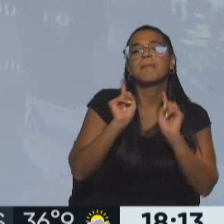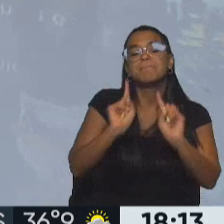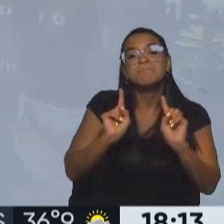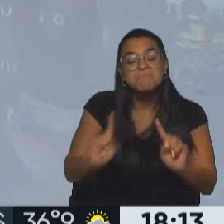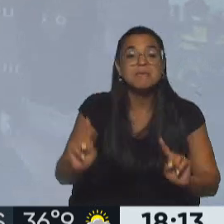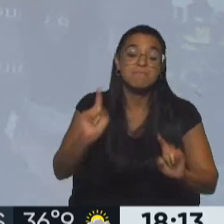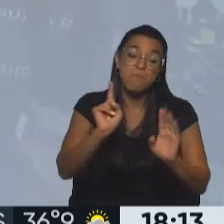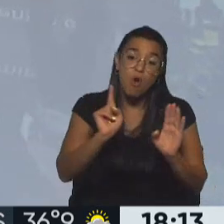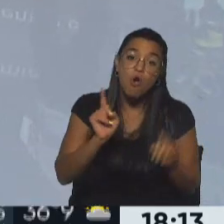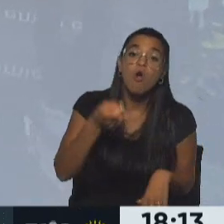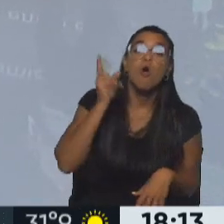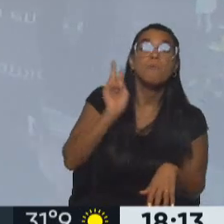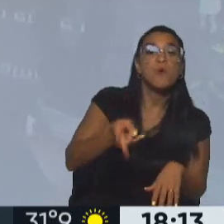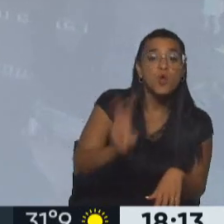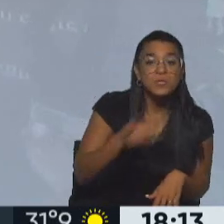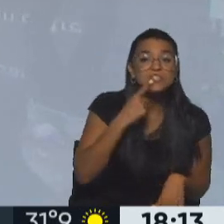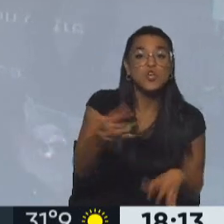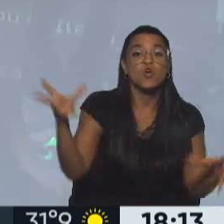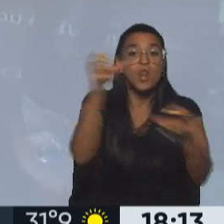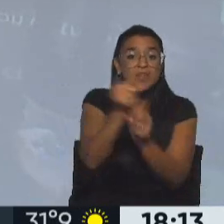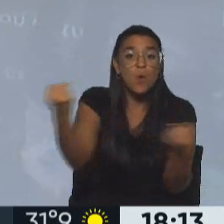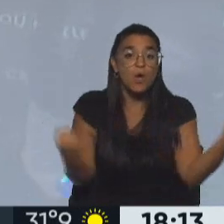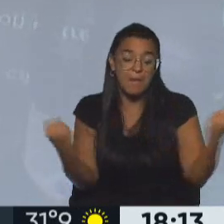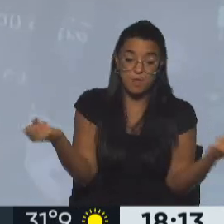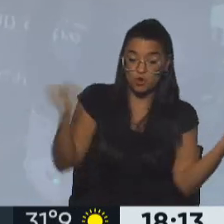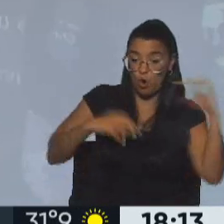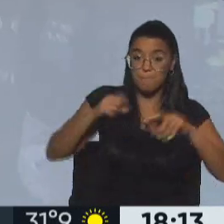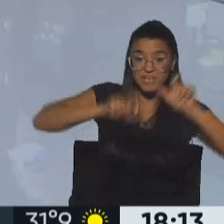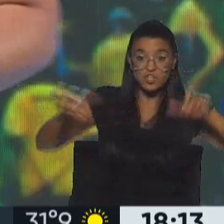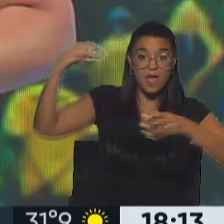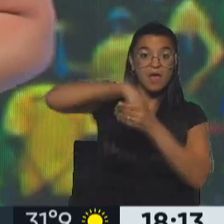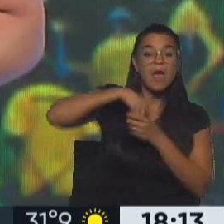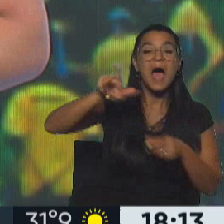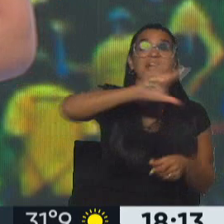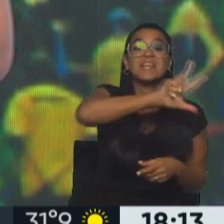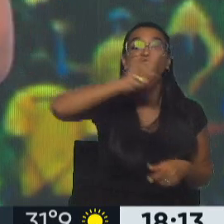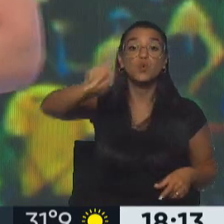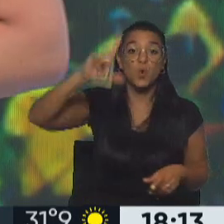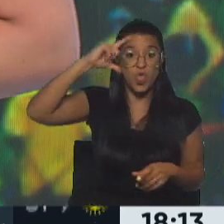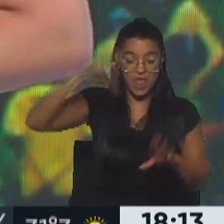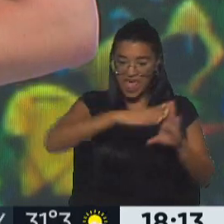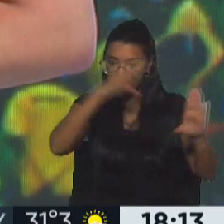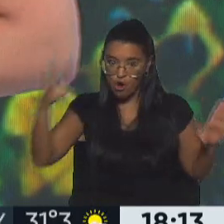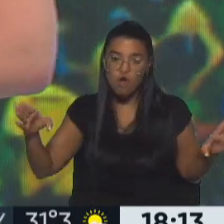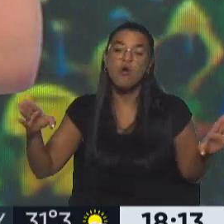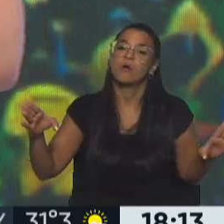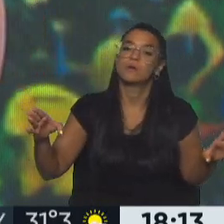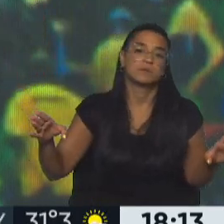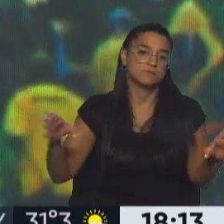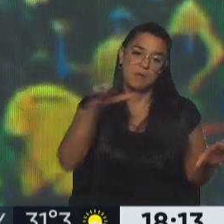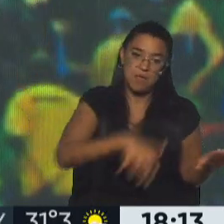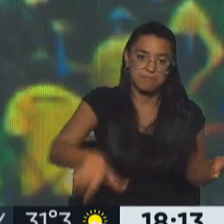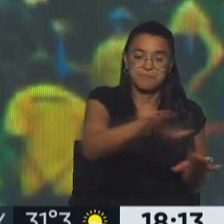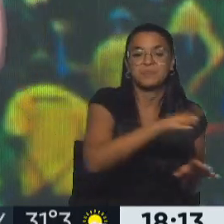misma línea la prohibición de ingresos de colectivos y camiones con manifestantes hasta el 31 de enero en lo que es la zona sobre todo en